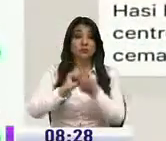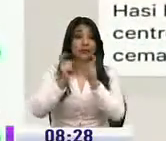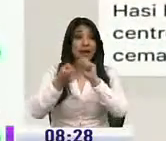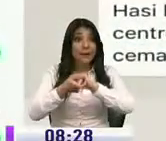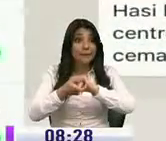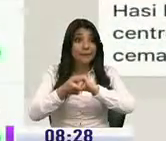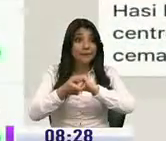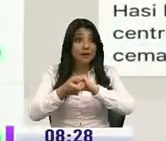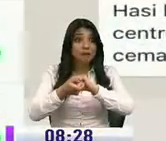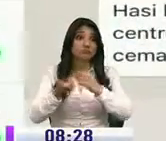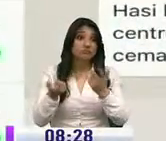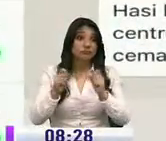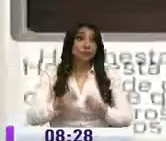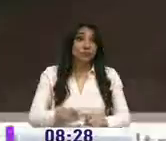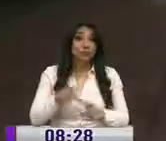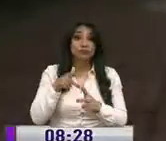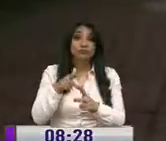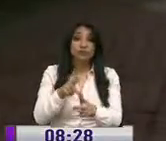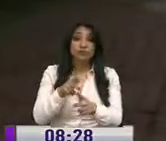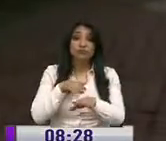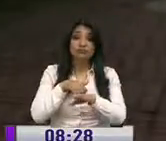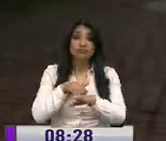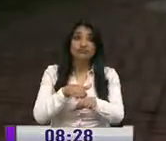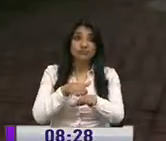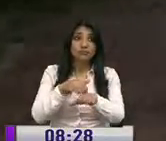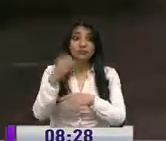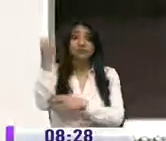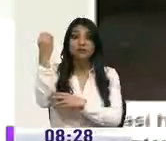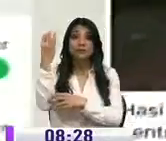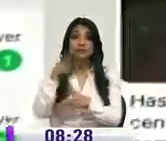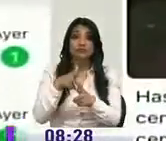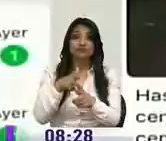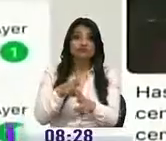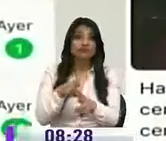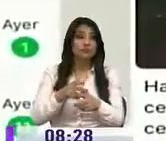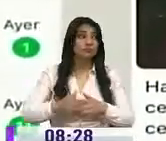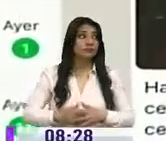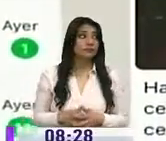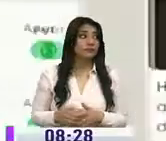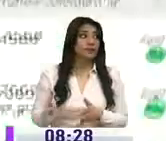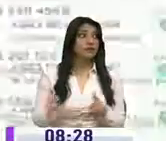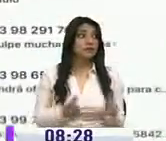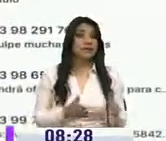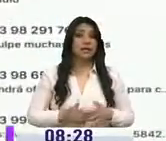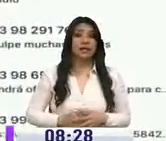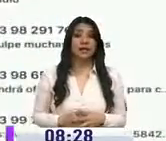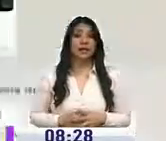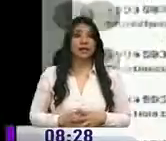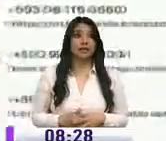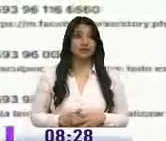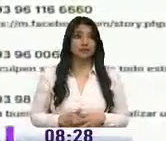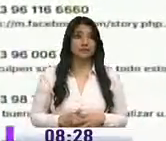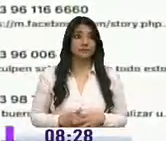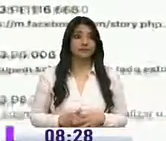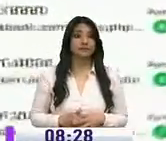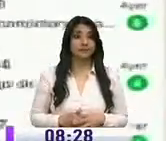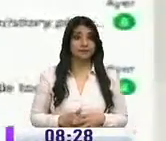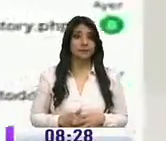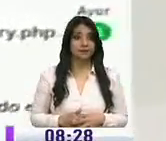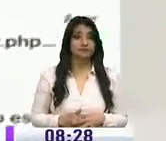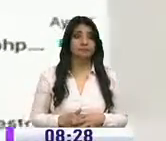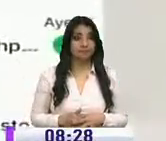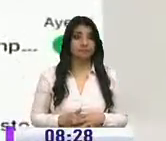lo que quiere decir, ¿no? Miren, que no están sincronizados en el centro de la ciudad y genera tráfico. Gracias, vecinos, estoy